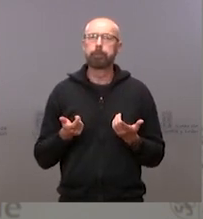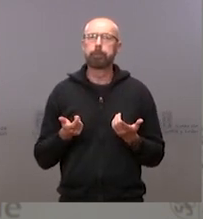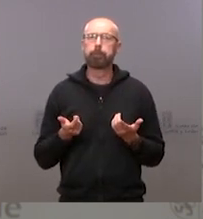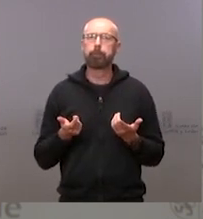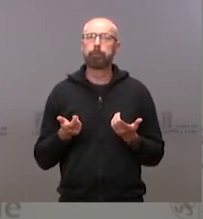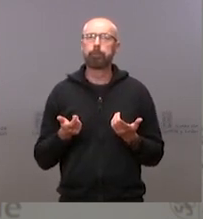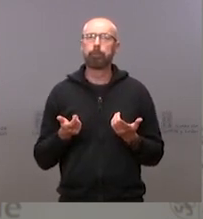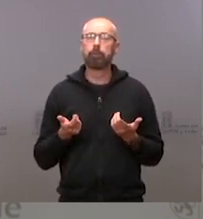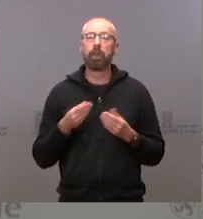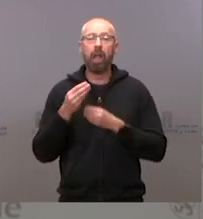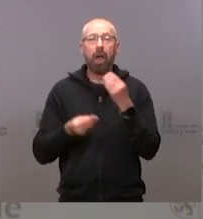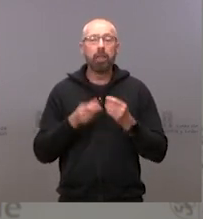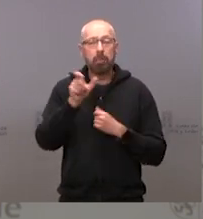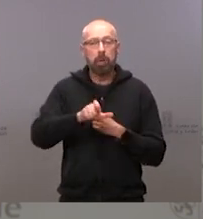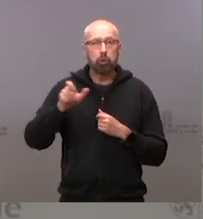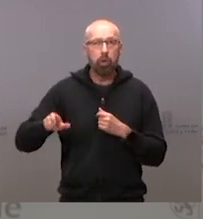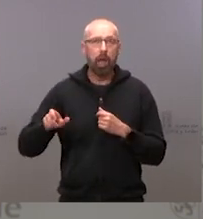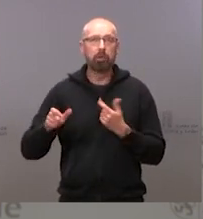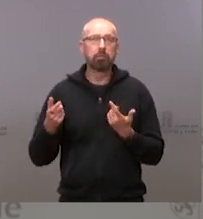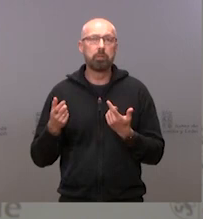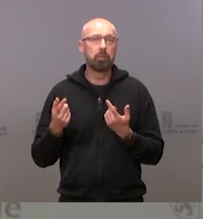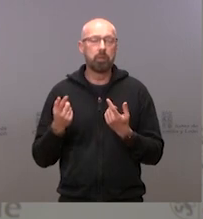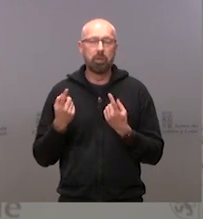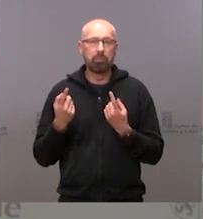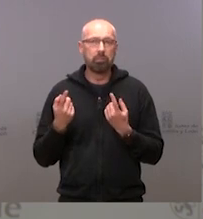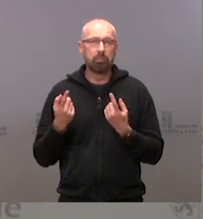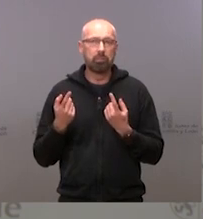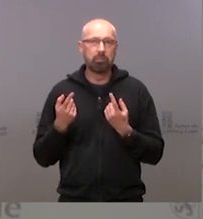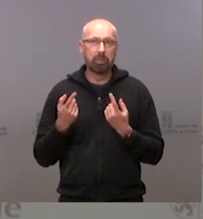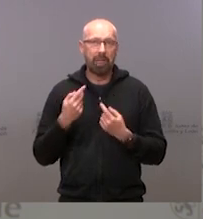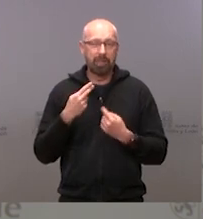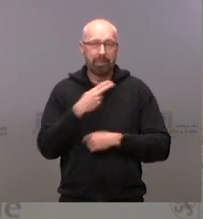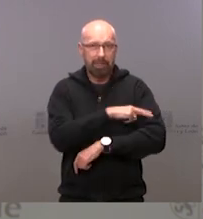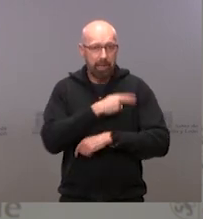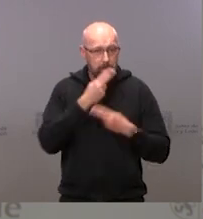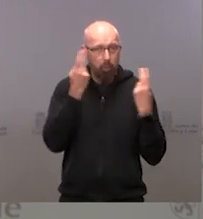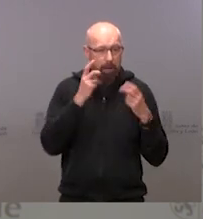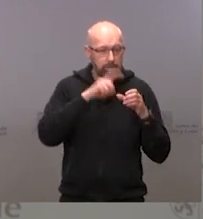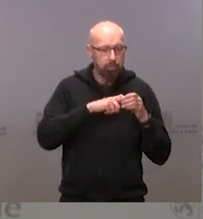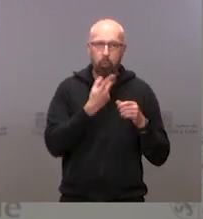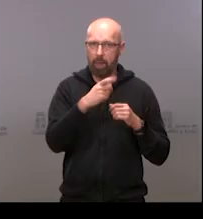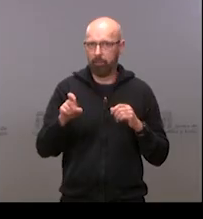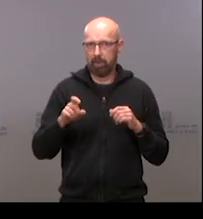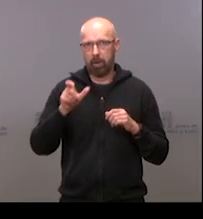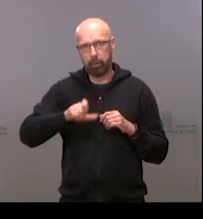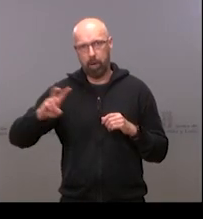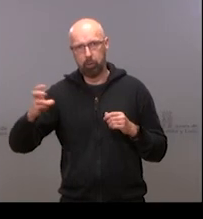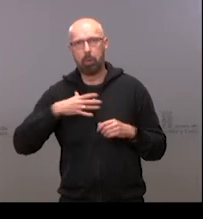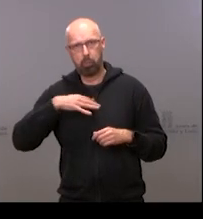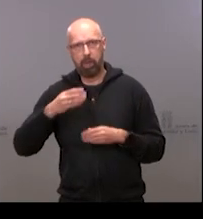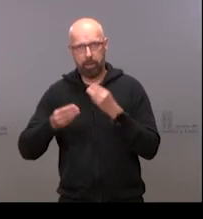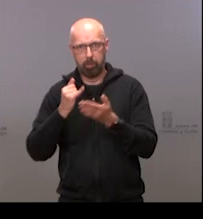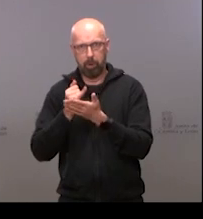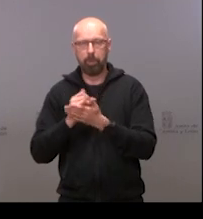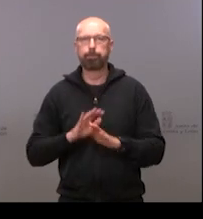bueno no va a ser personal que no tiene que ser necesariamente del sacyl pues vamos a terminar